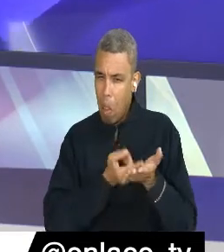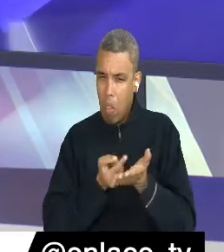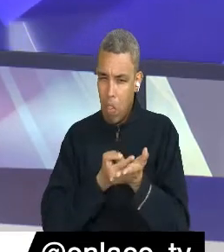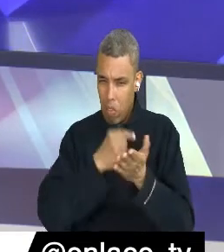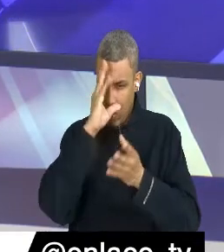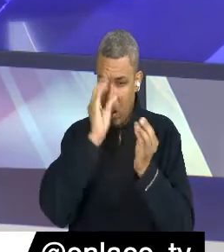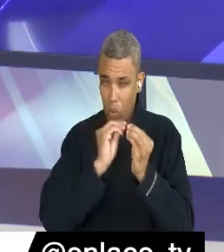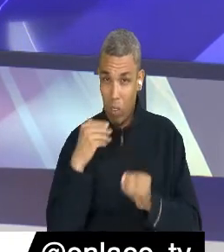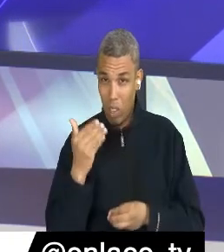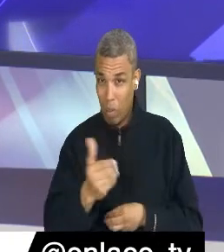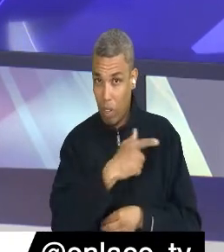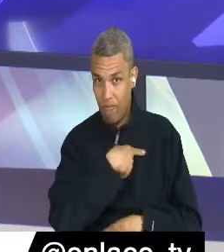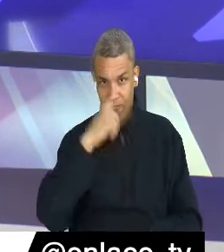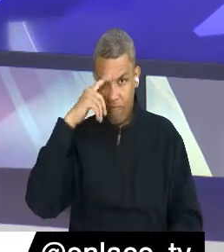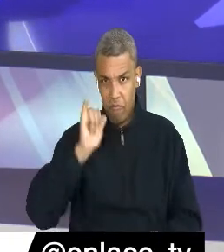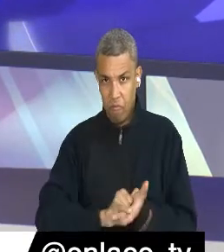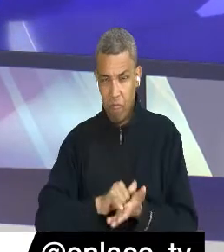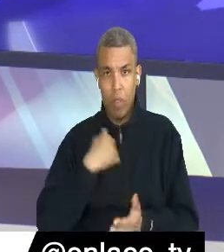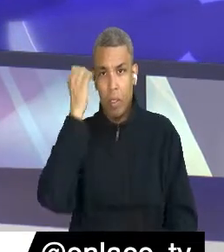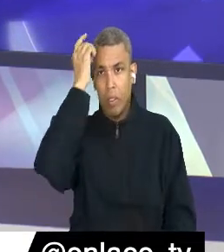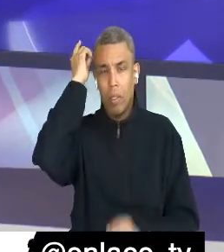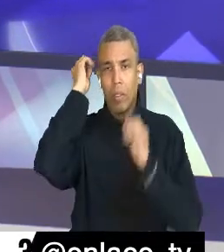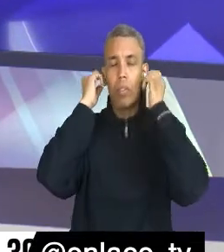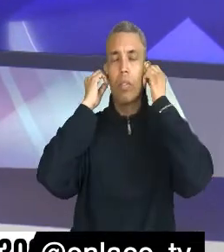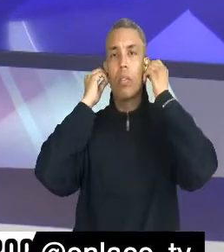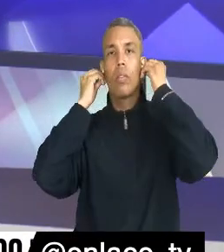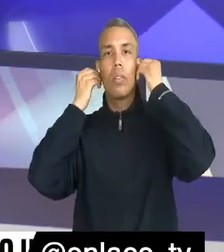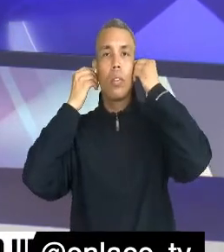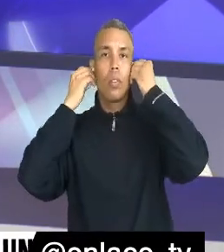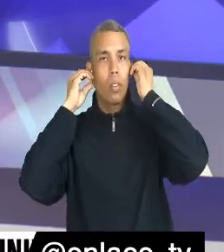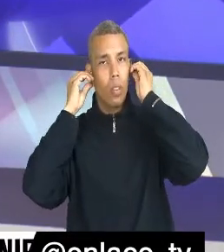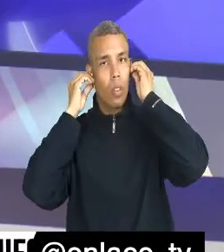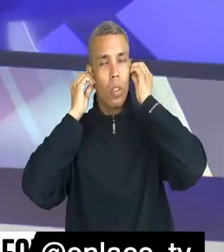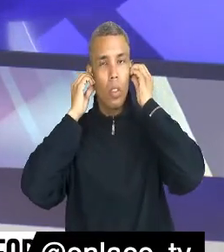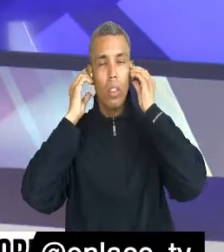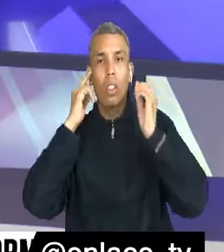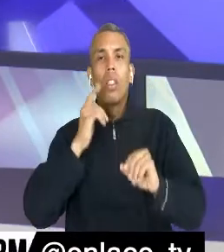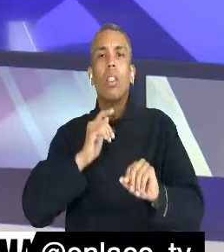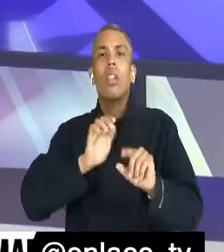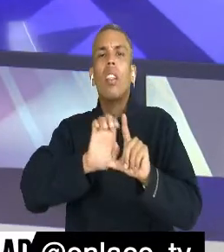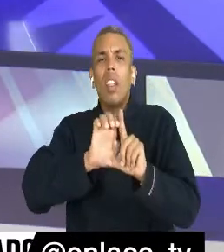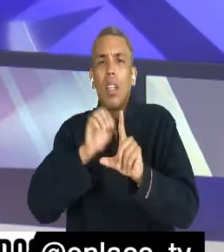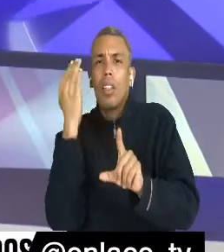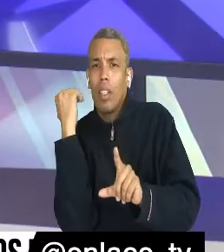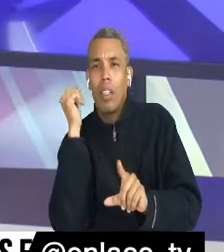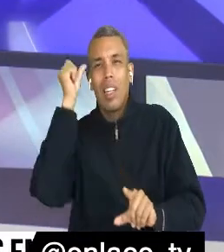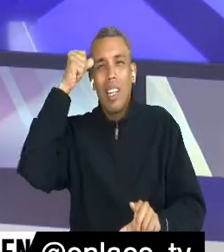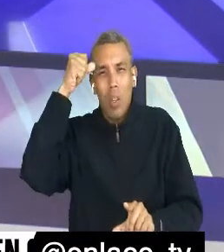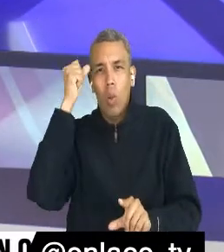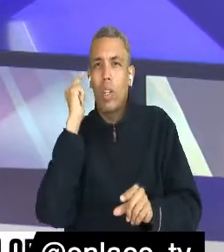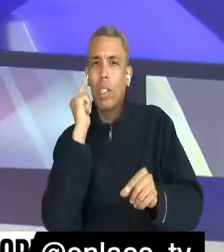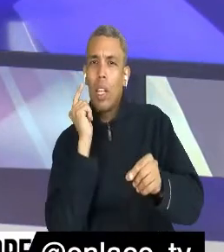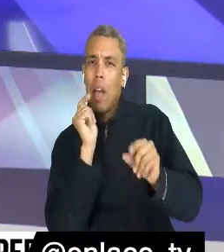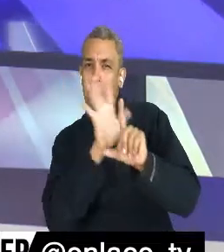El equipo periodístico de Enlace Noticias se dio a la tarea de buscar las promesas incumplidas del presidente Juan Manuel Santos y directivos de